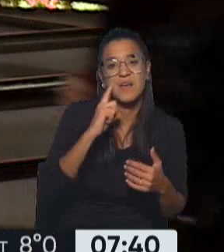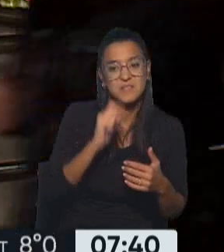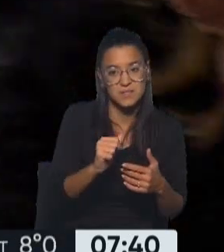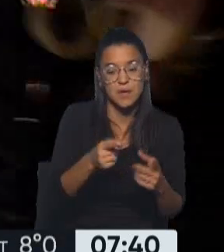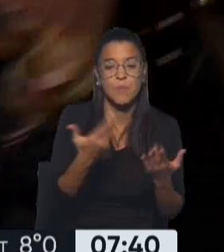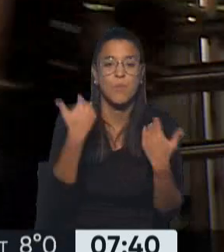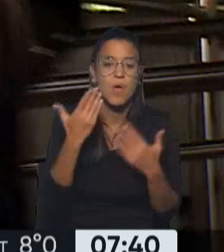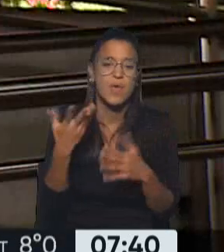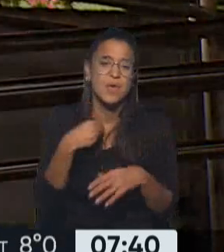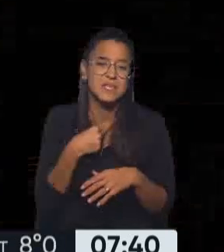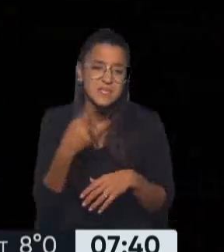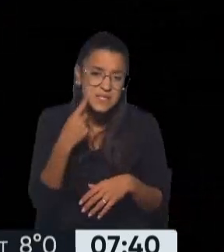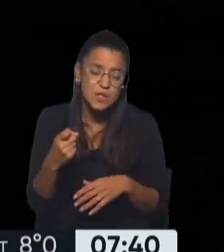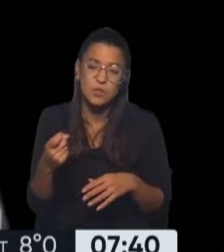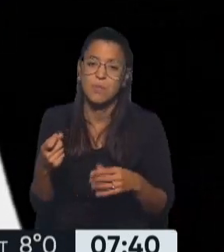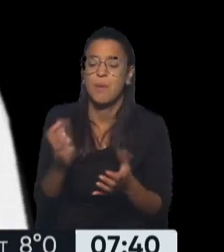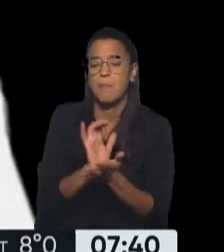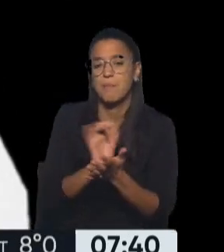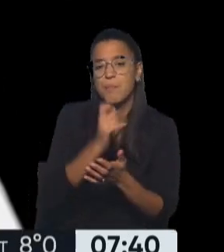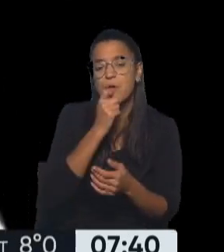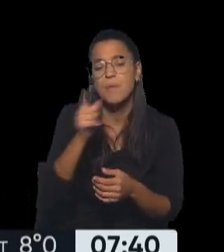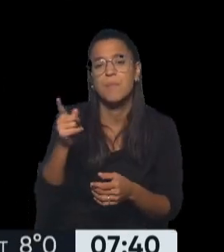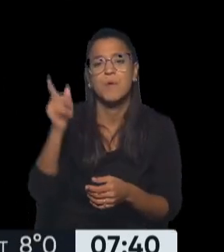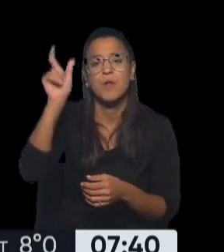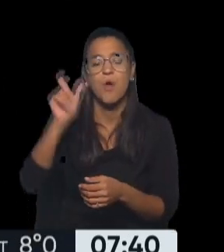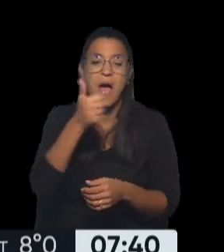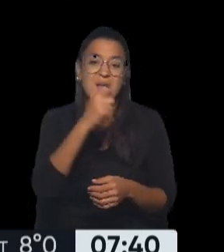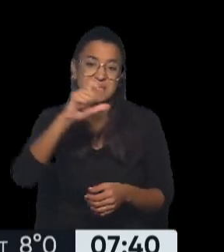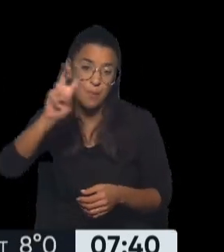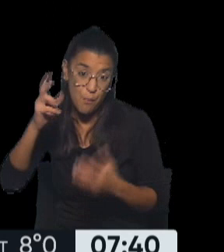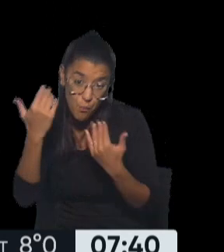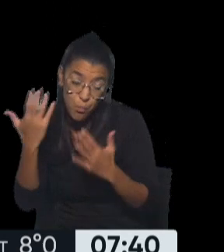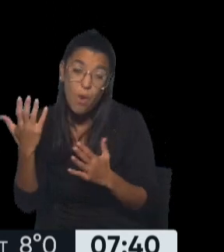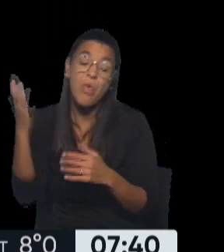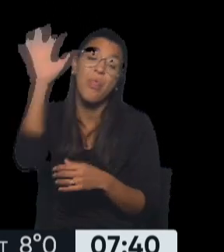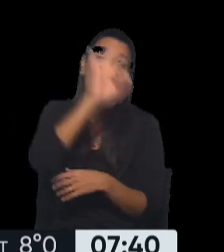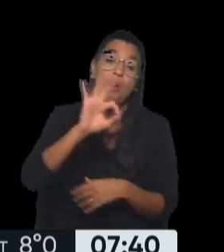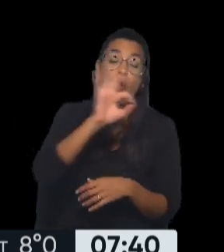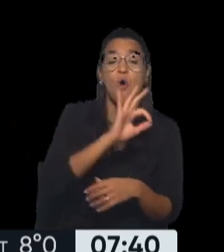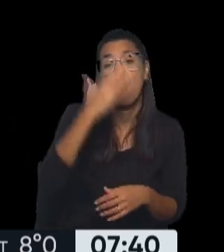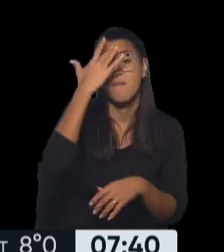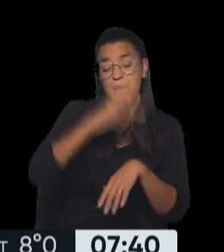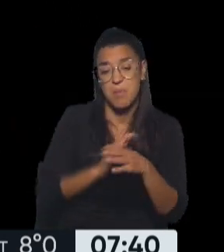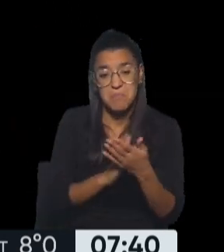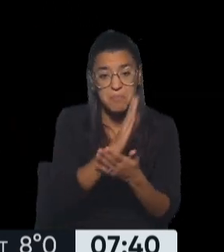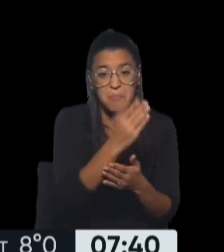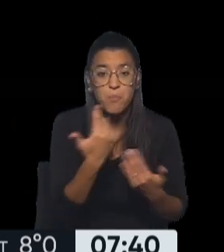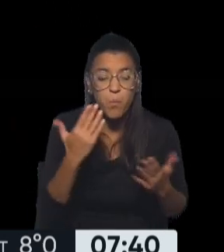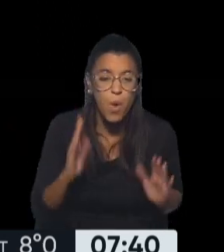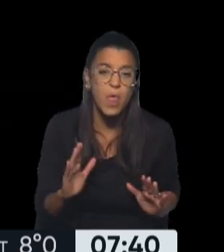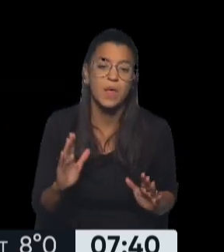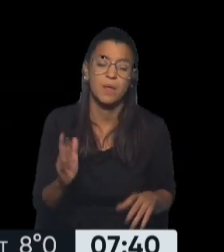puede ser un síntoma de apresión abrupta, como por ejemplo es el caso del ACV, o parte de una enfermedad más crónica, ¿sí? Como puede